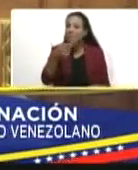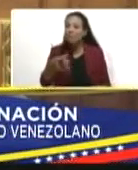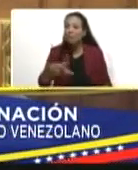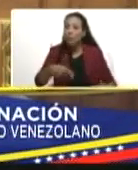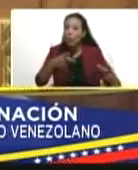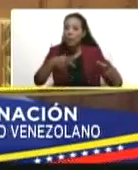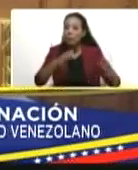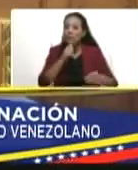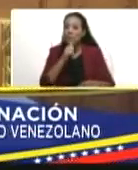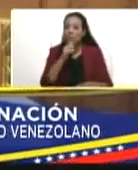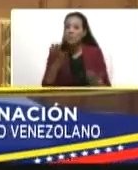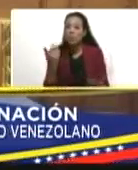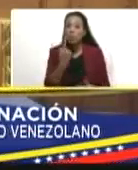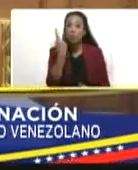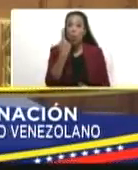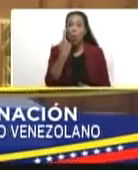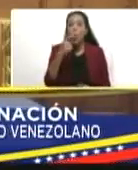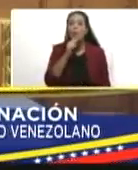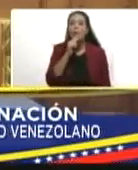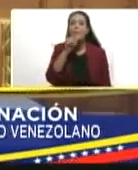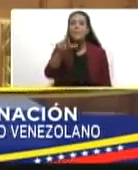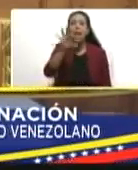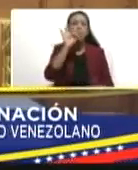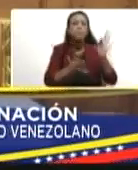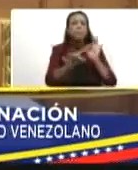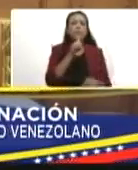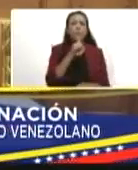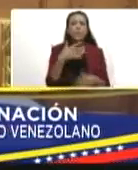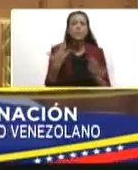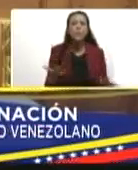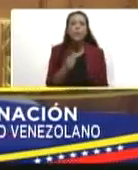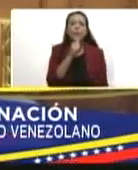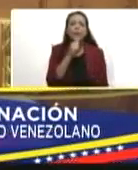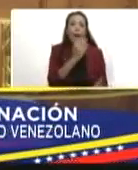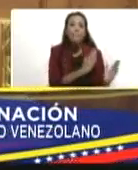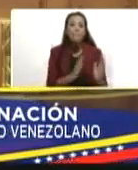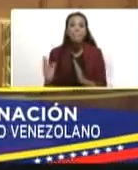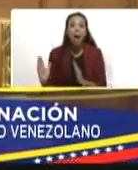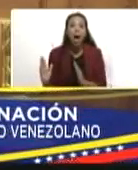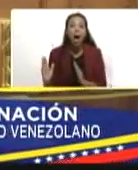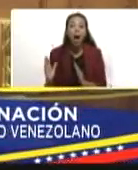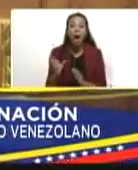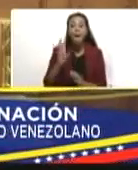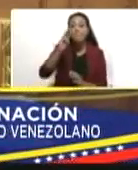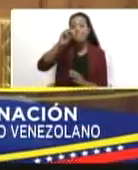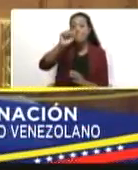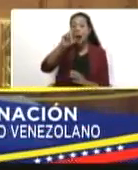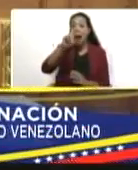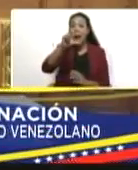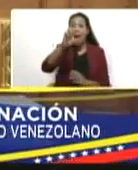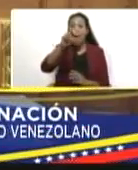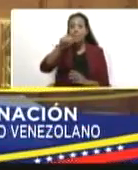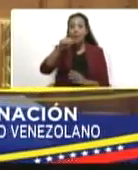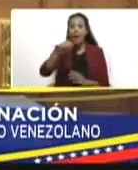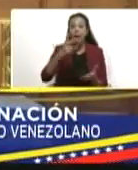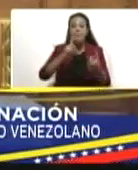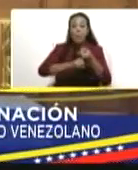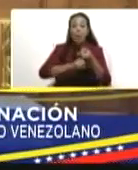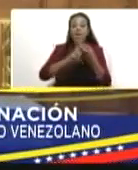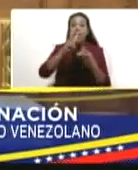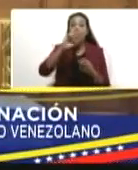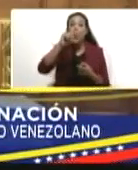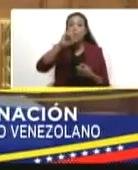sabe solamente lo saca el programa de Marlene de Andrade